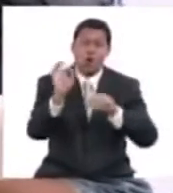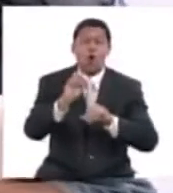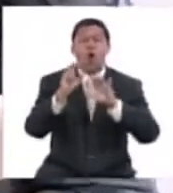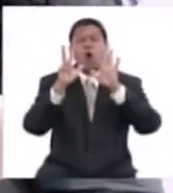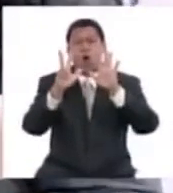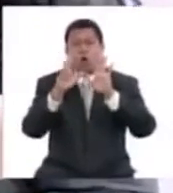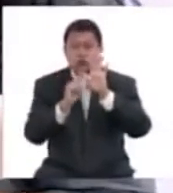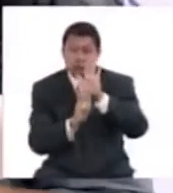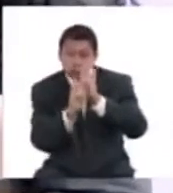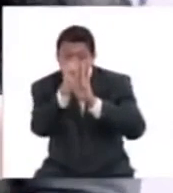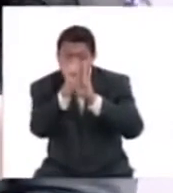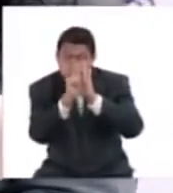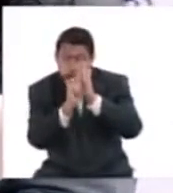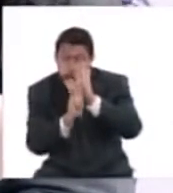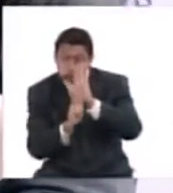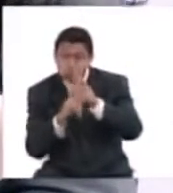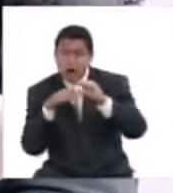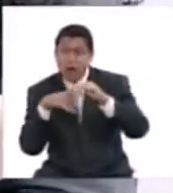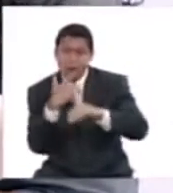para conservar la vacuna,